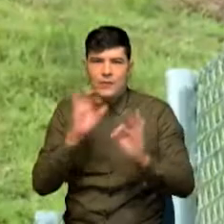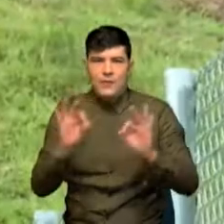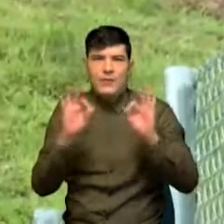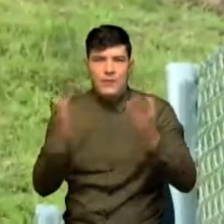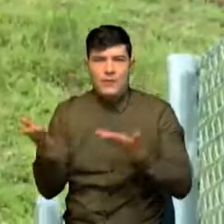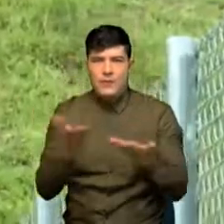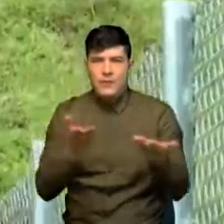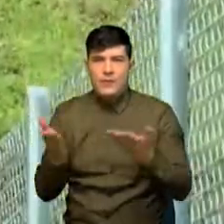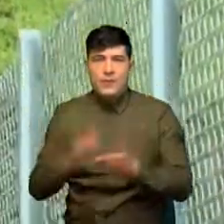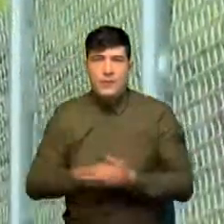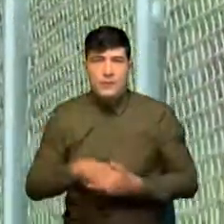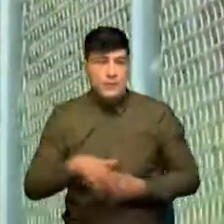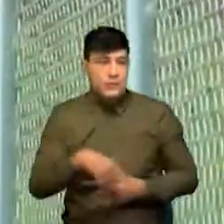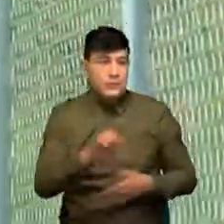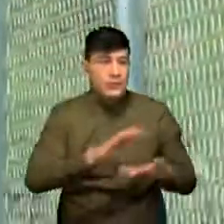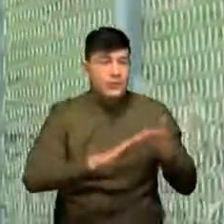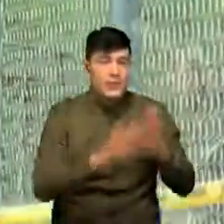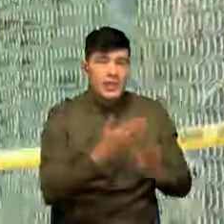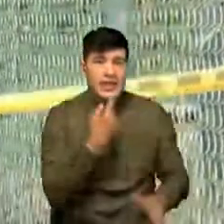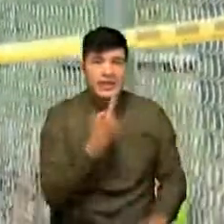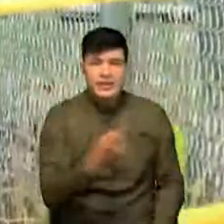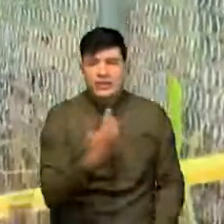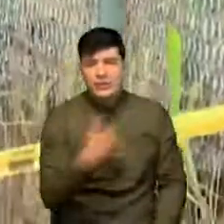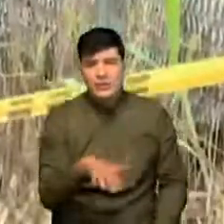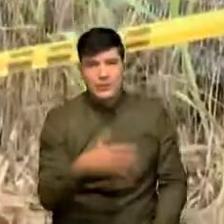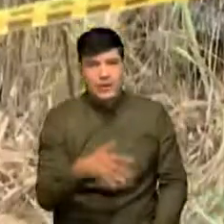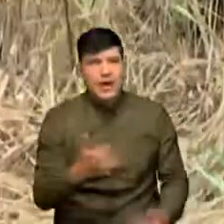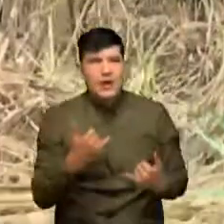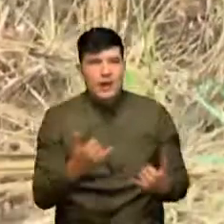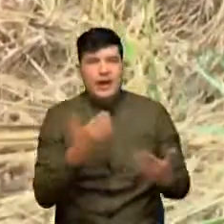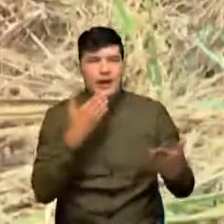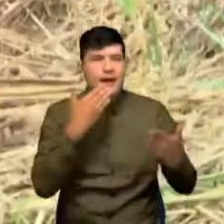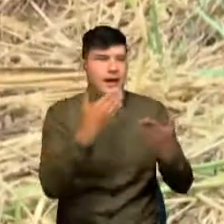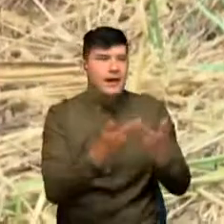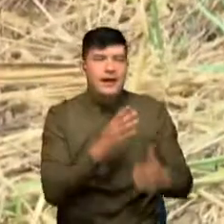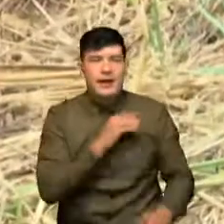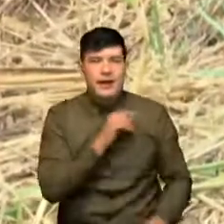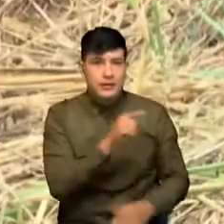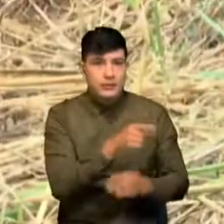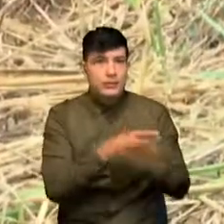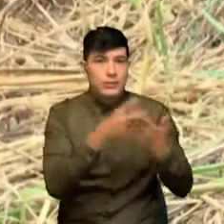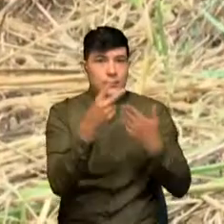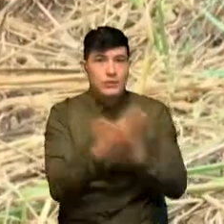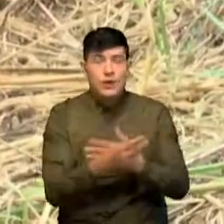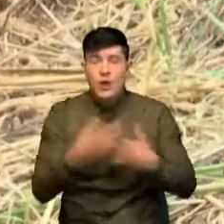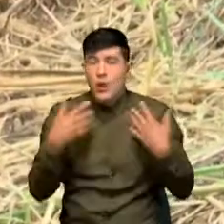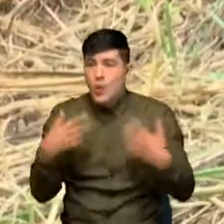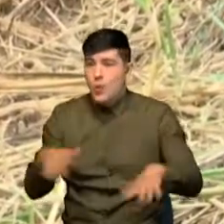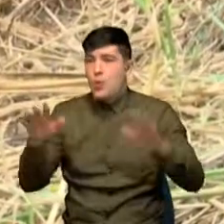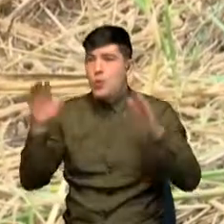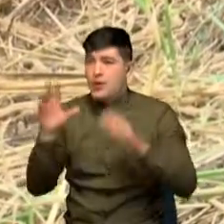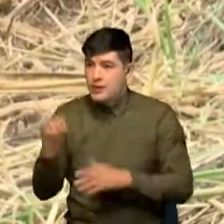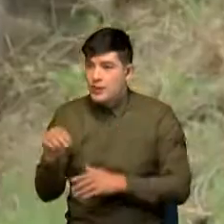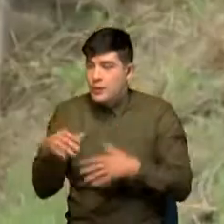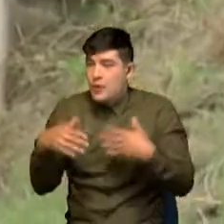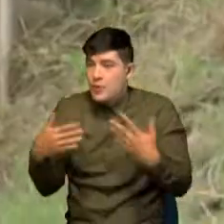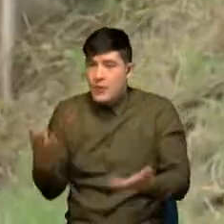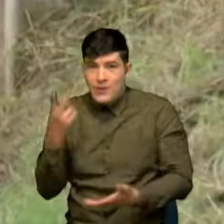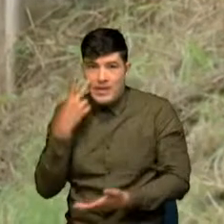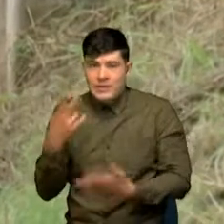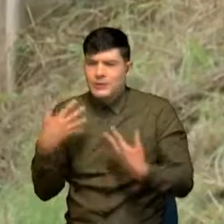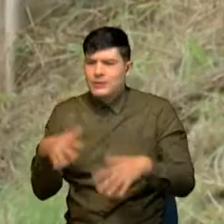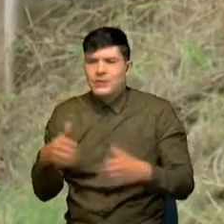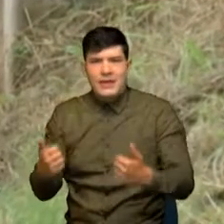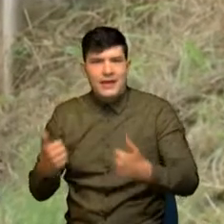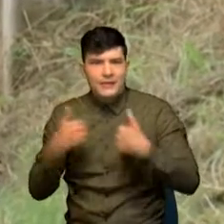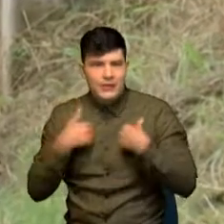sector. La comunidad afirma estar muy agradecida con este proyecto. Uy, no, imagínese su merced, cómo nos vemos beneficiados.